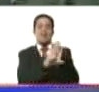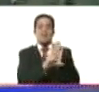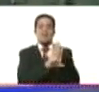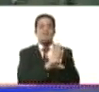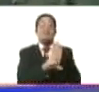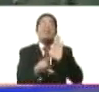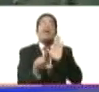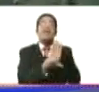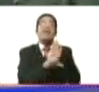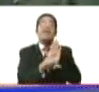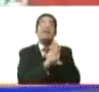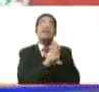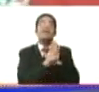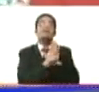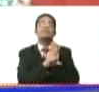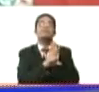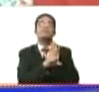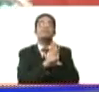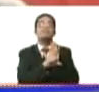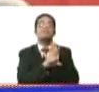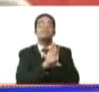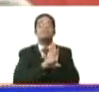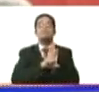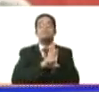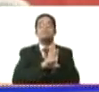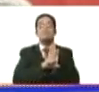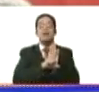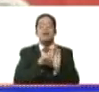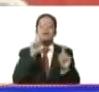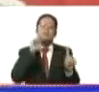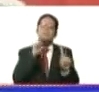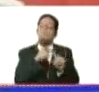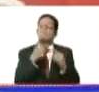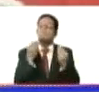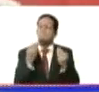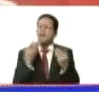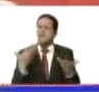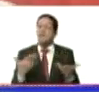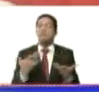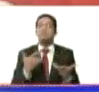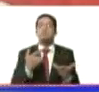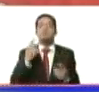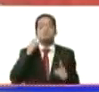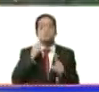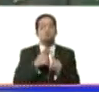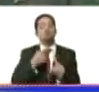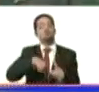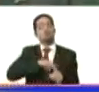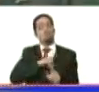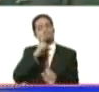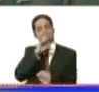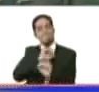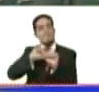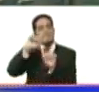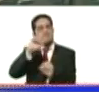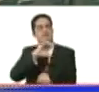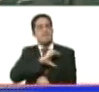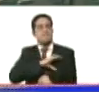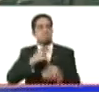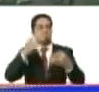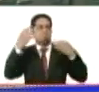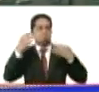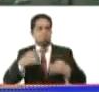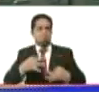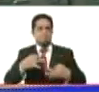ley para ejercer la independencia y la soberanía. Es una ley para garantizar la integridad